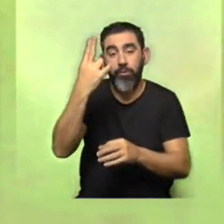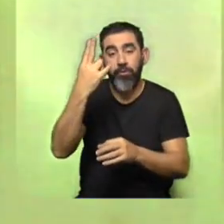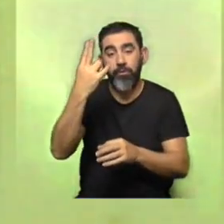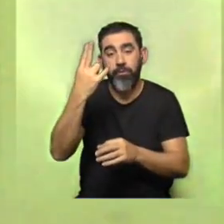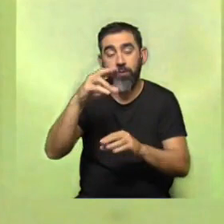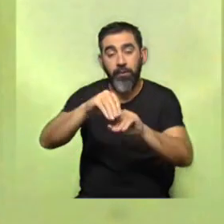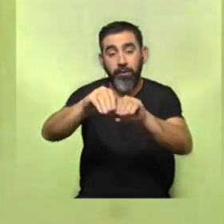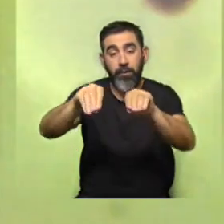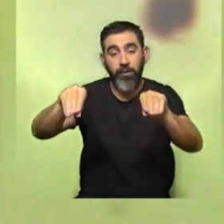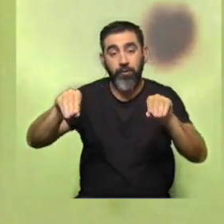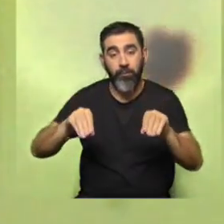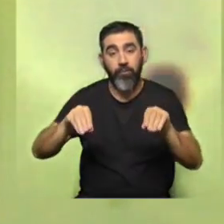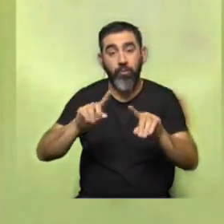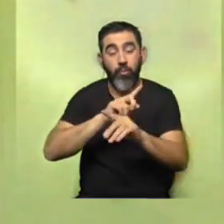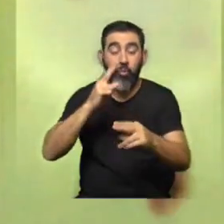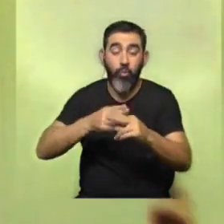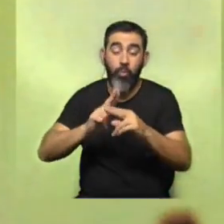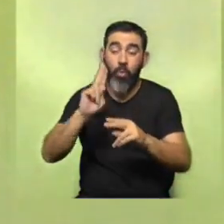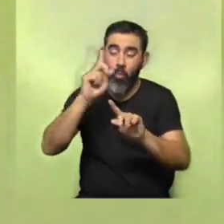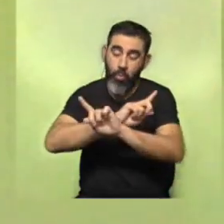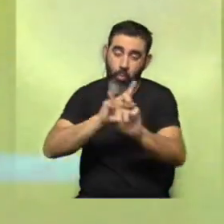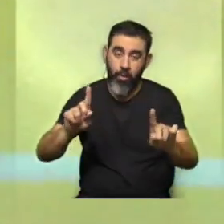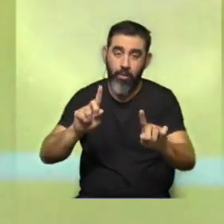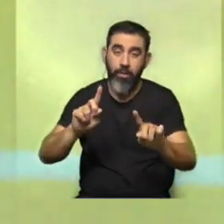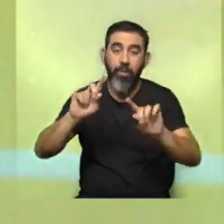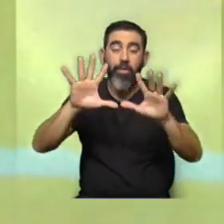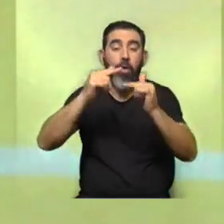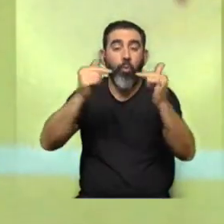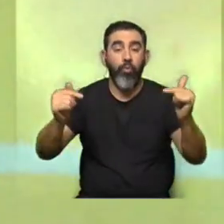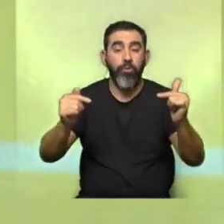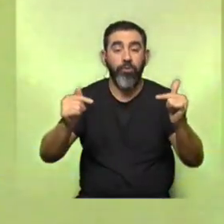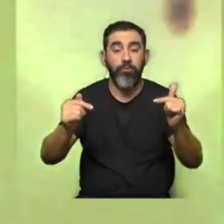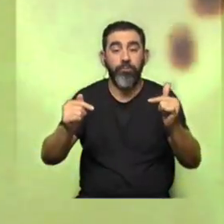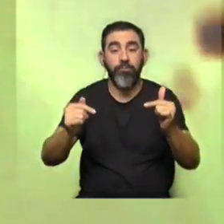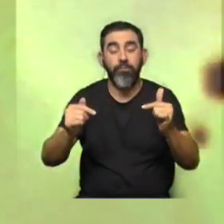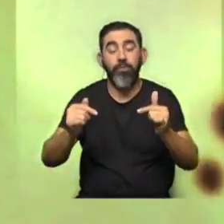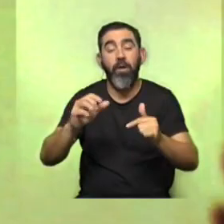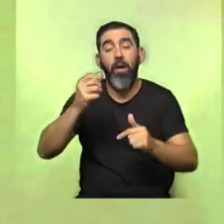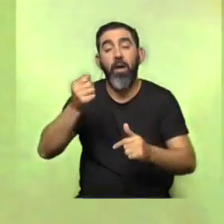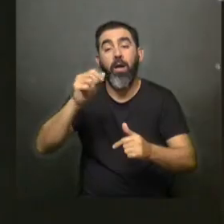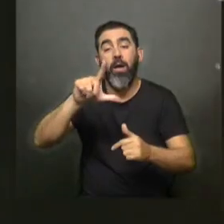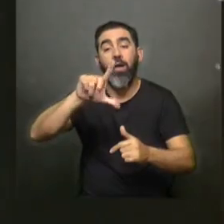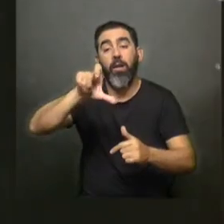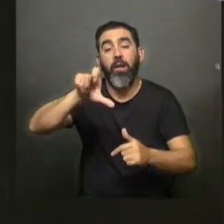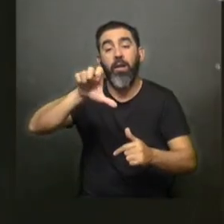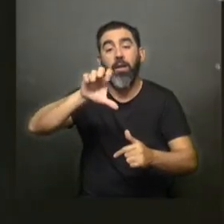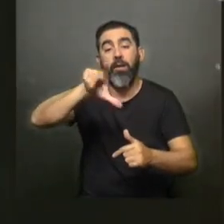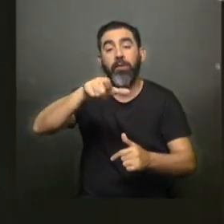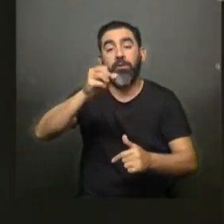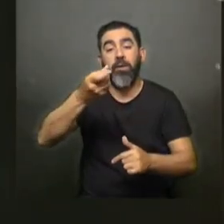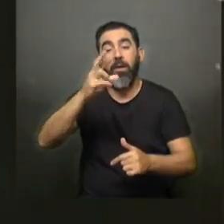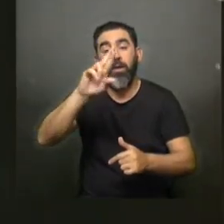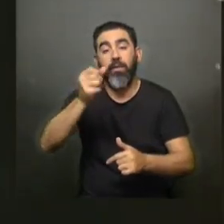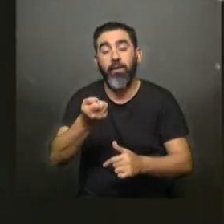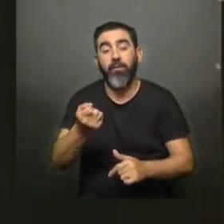este territorio, que no se llamaba Uruguay, por supuesto, en 10 objetos. Y en eso estuviste entretenida, Alexandra Perrone. ¿Cómo andás? ¿Cómo andás, Gustavo? ¿Todo bien?